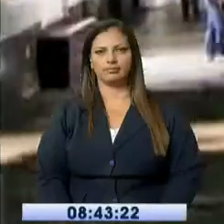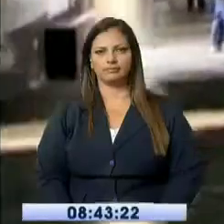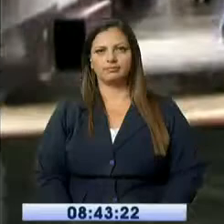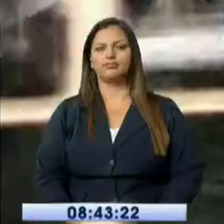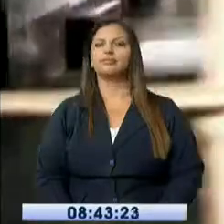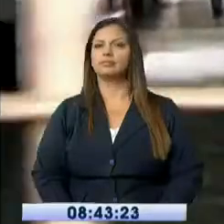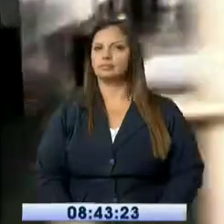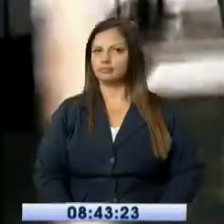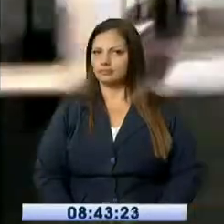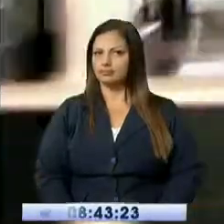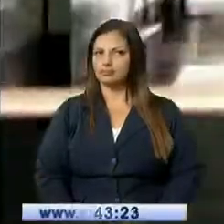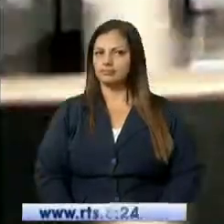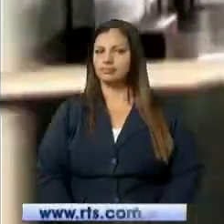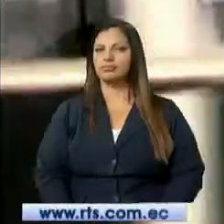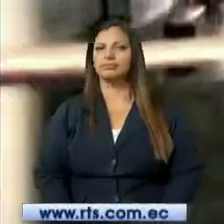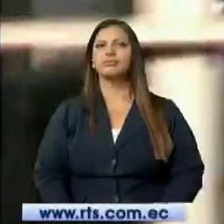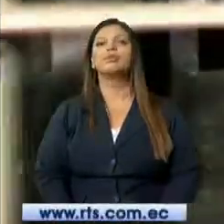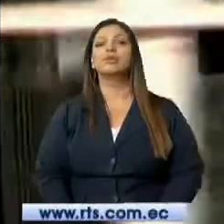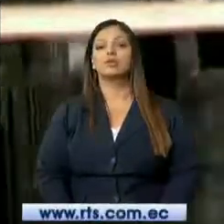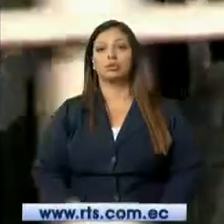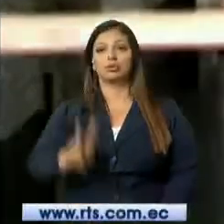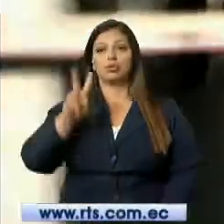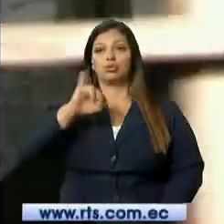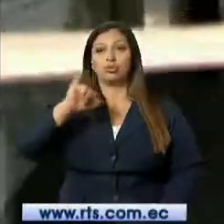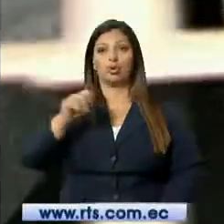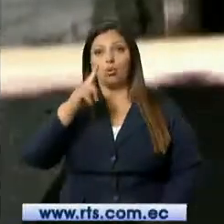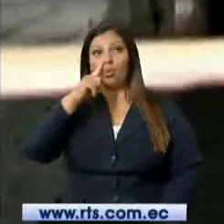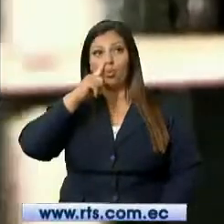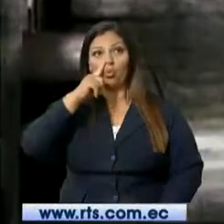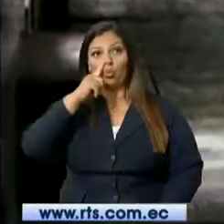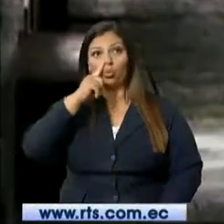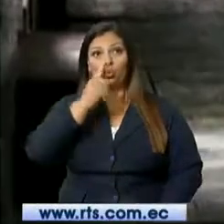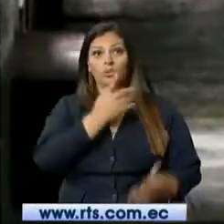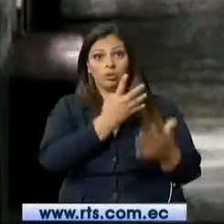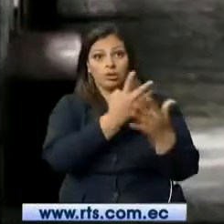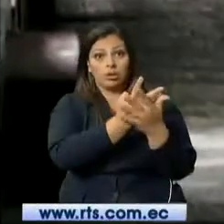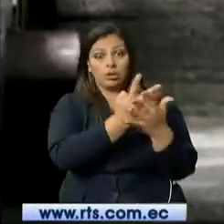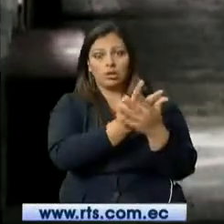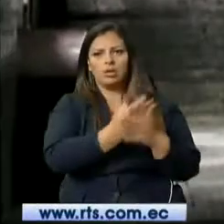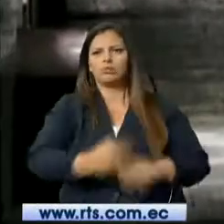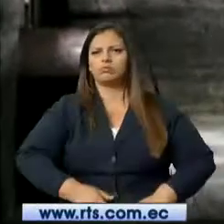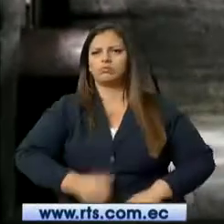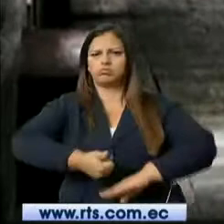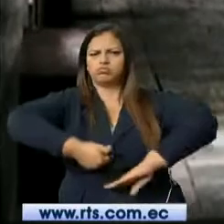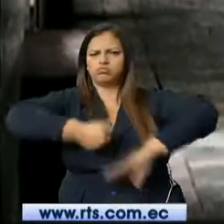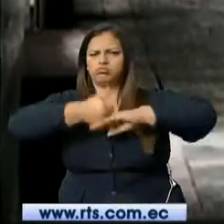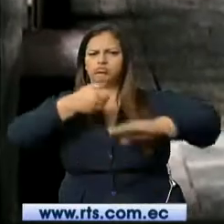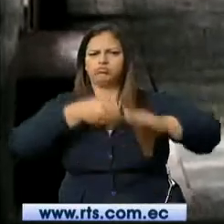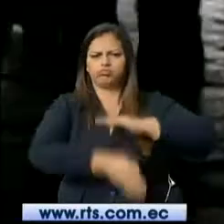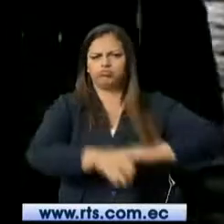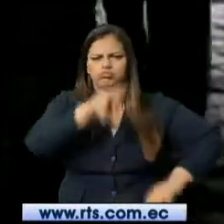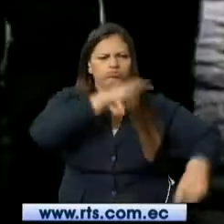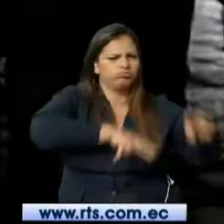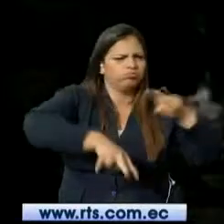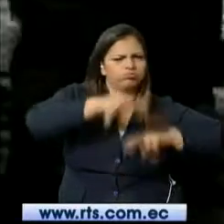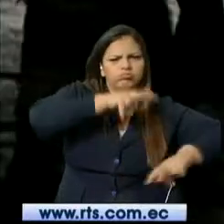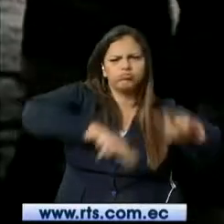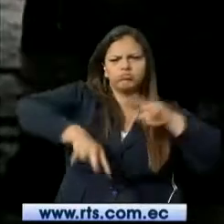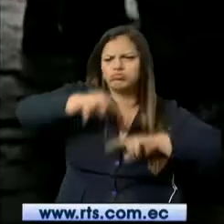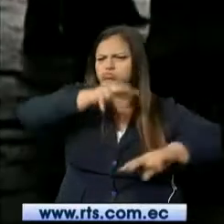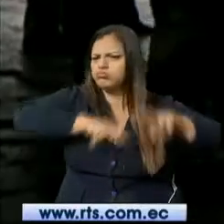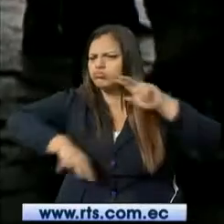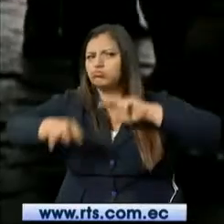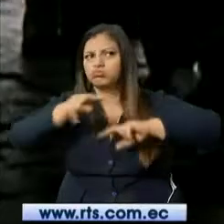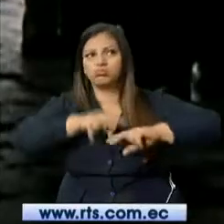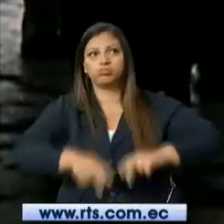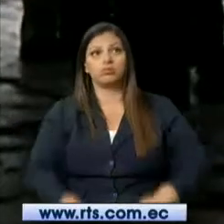La madrugada de este 2 de junio se efectuó un operativo en el Centro de Rehabilitación Social de Varones número 1. En el operativo se allanó